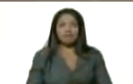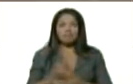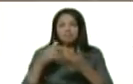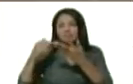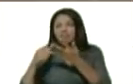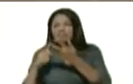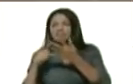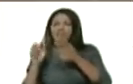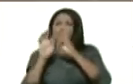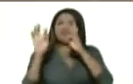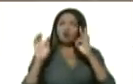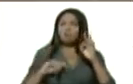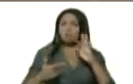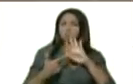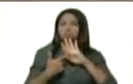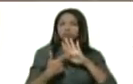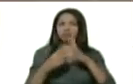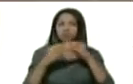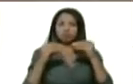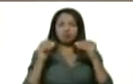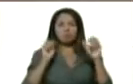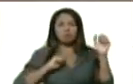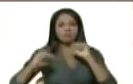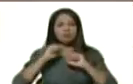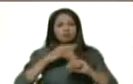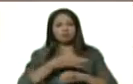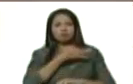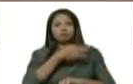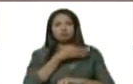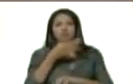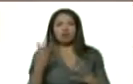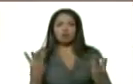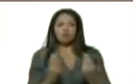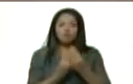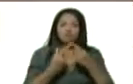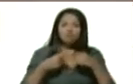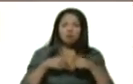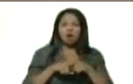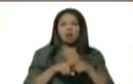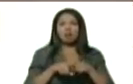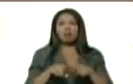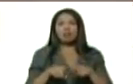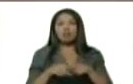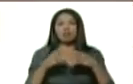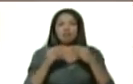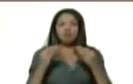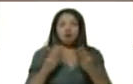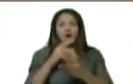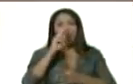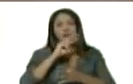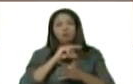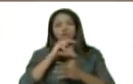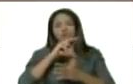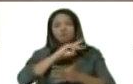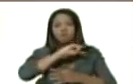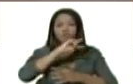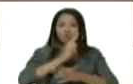diversidad de todos los movimientos sociales, colectivos sociales, de todo el poder popular.